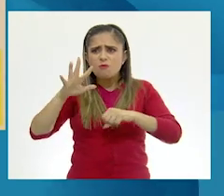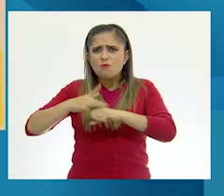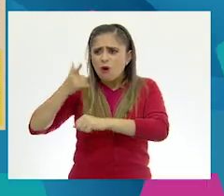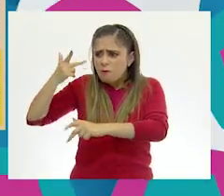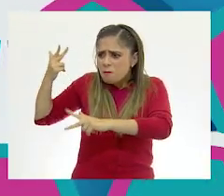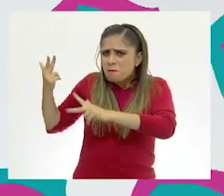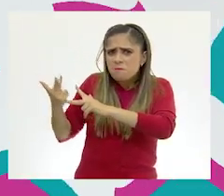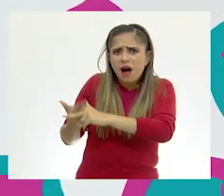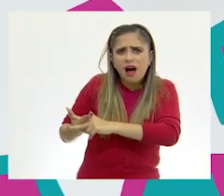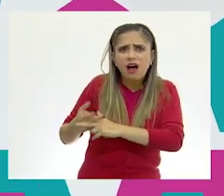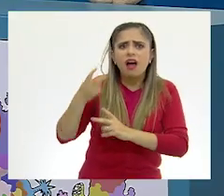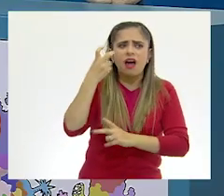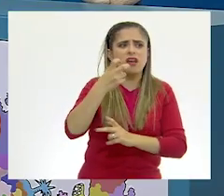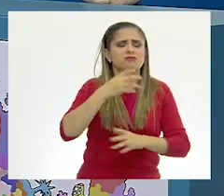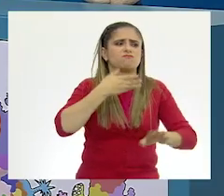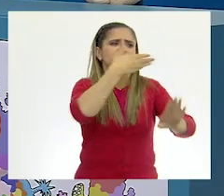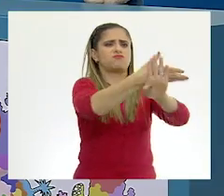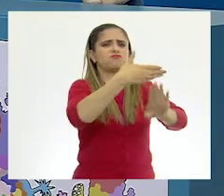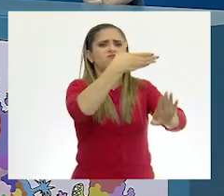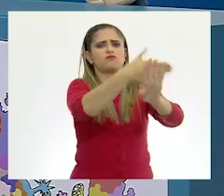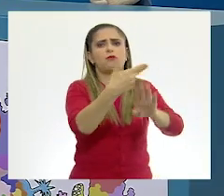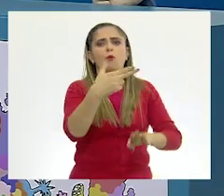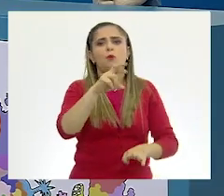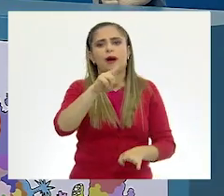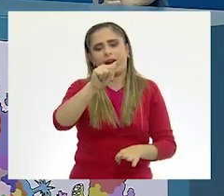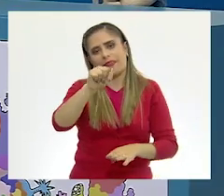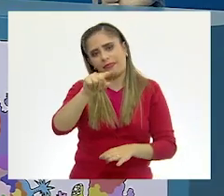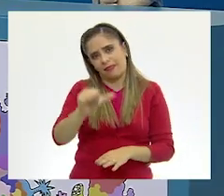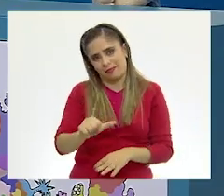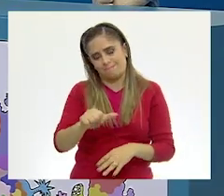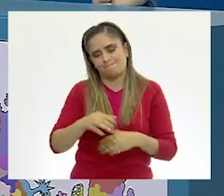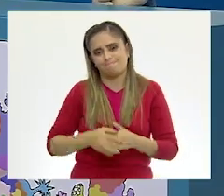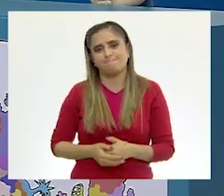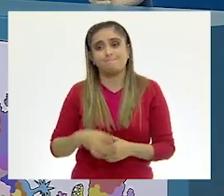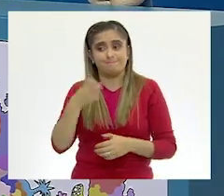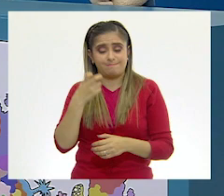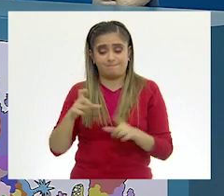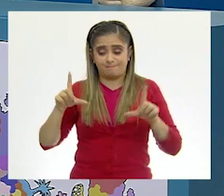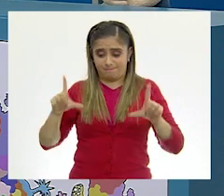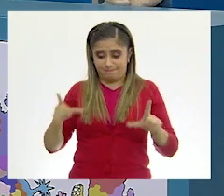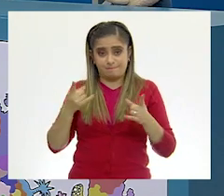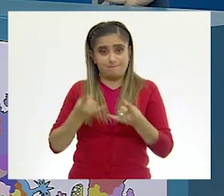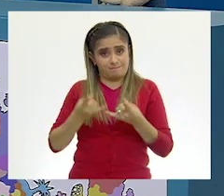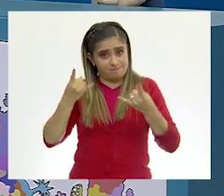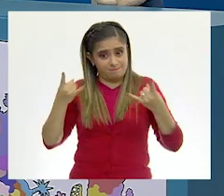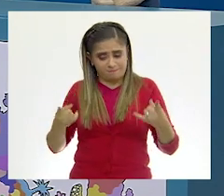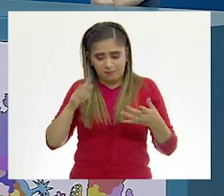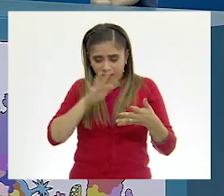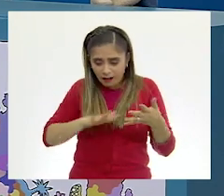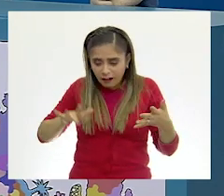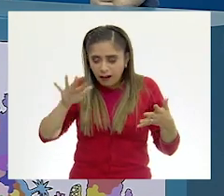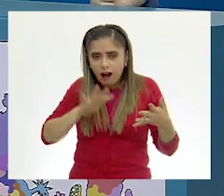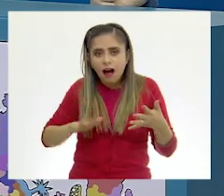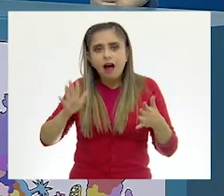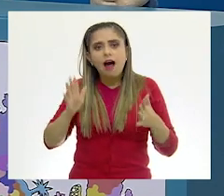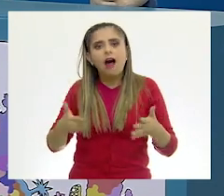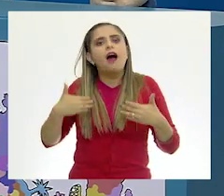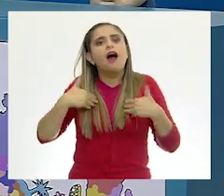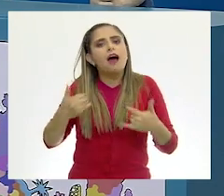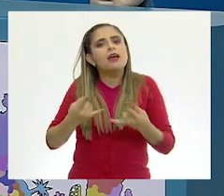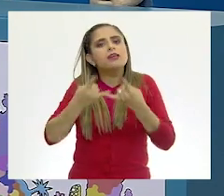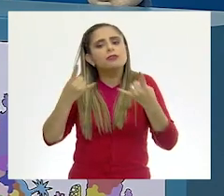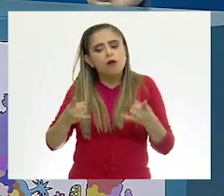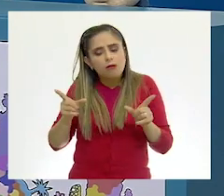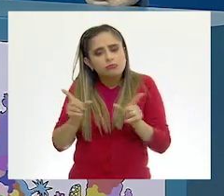partes. Si se dan cuenta, el texto monográfico trata de relatar o describir su tema de manera